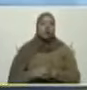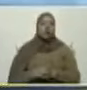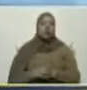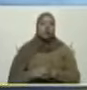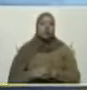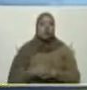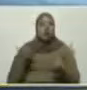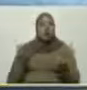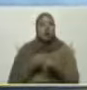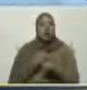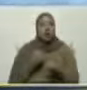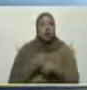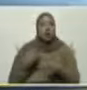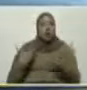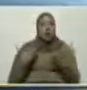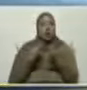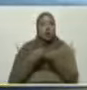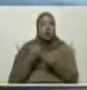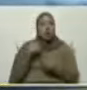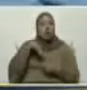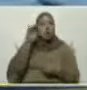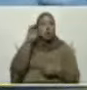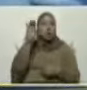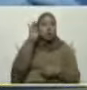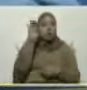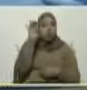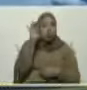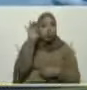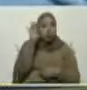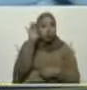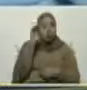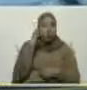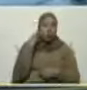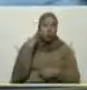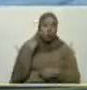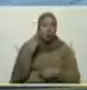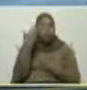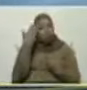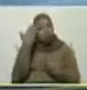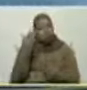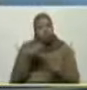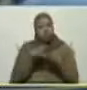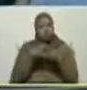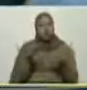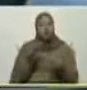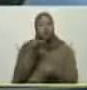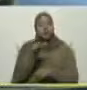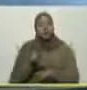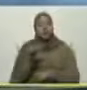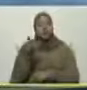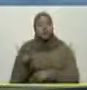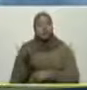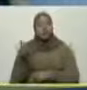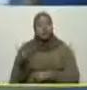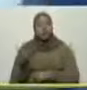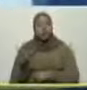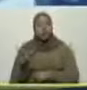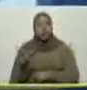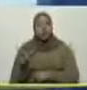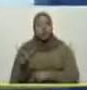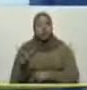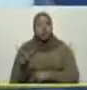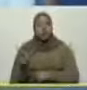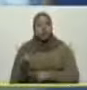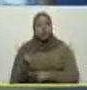juntos el futuro y por eso he dicho Jorge Rodríguez Dame un saludito por aquí Acércate por eso he